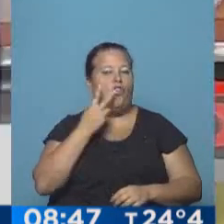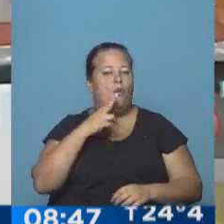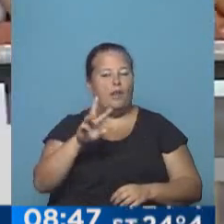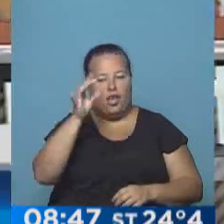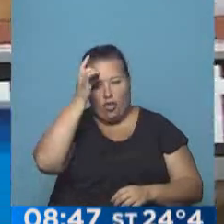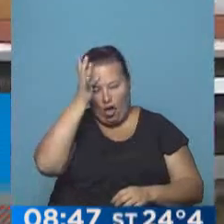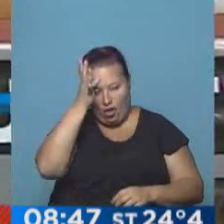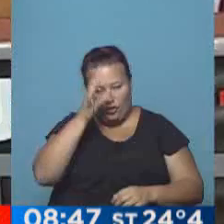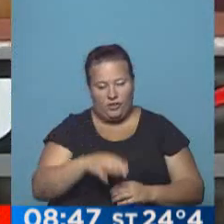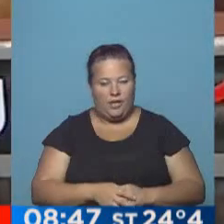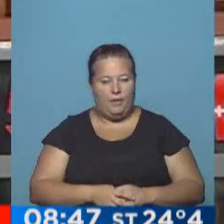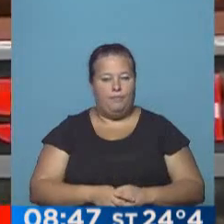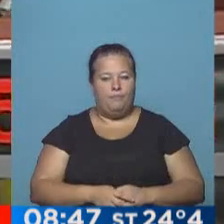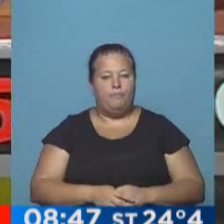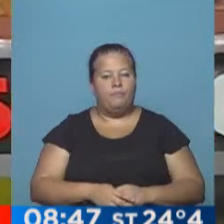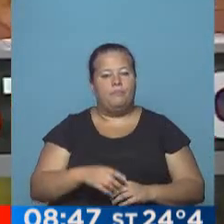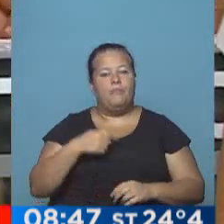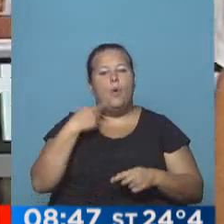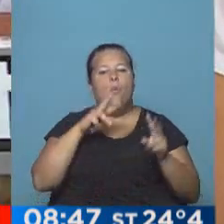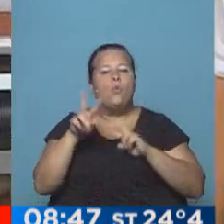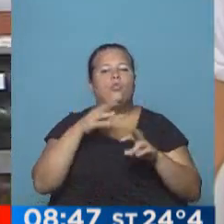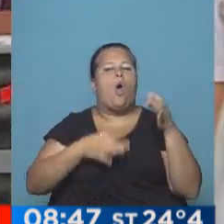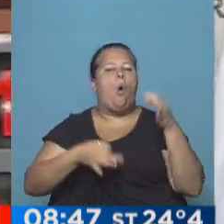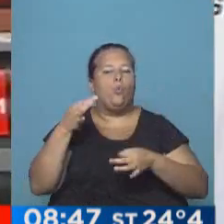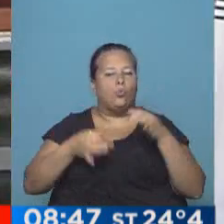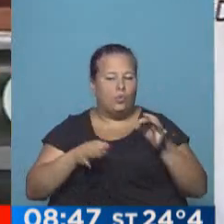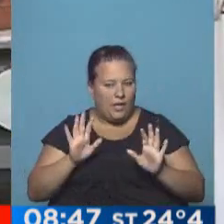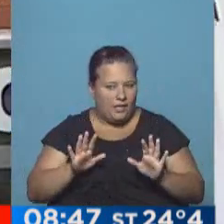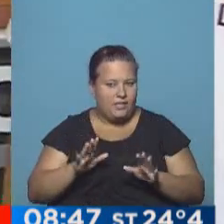del 2012. Sembremos semillas de justicia.